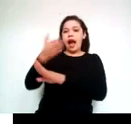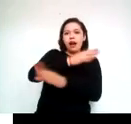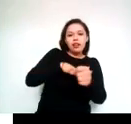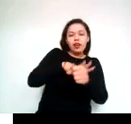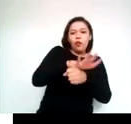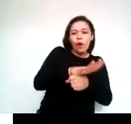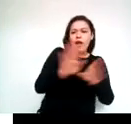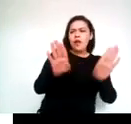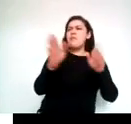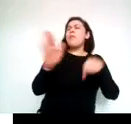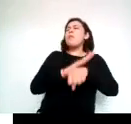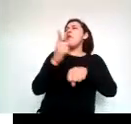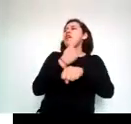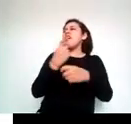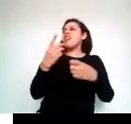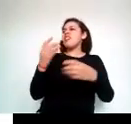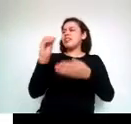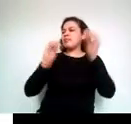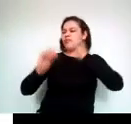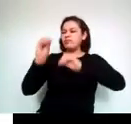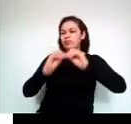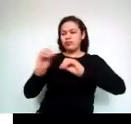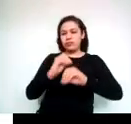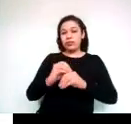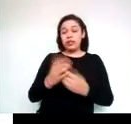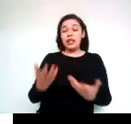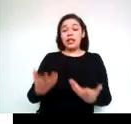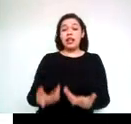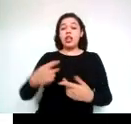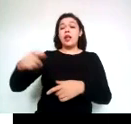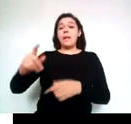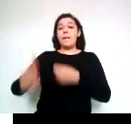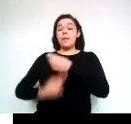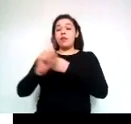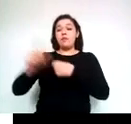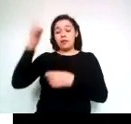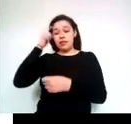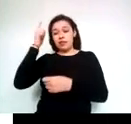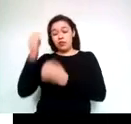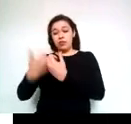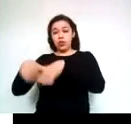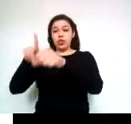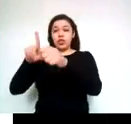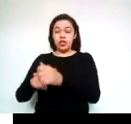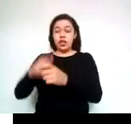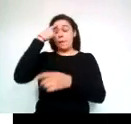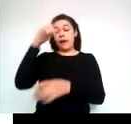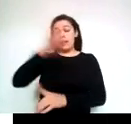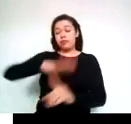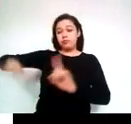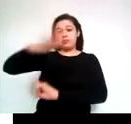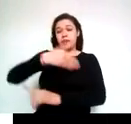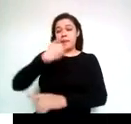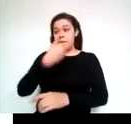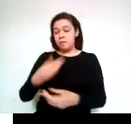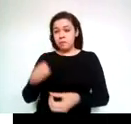originó. Que entendamos que esto que nos pide sobre los factores de riesgo psicosocial y el entorno organizacional favorable, que entendamos qué son,